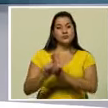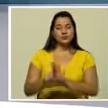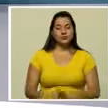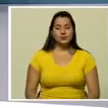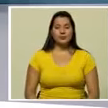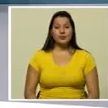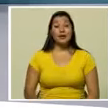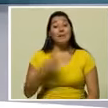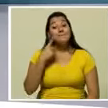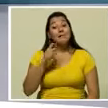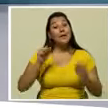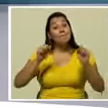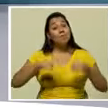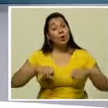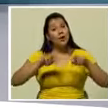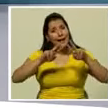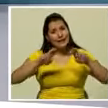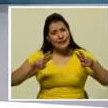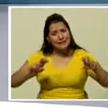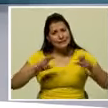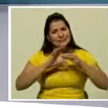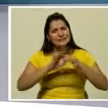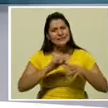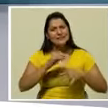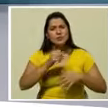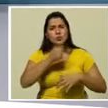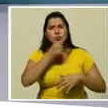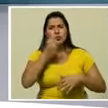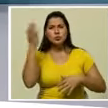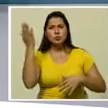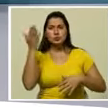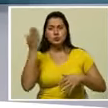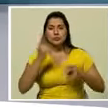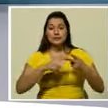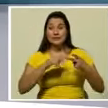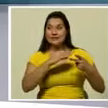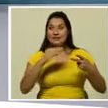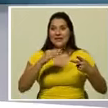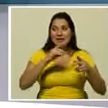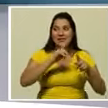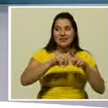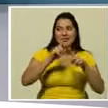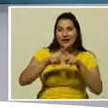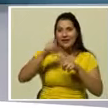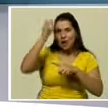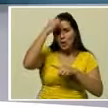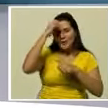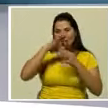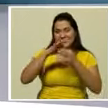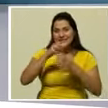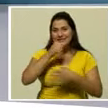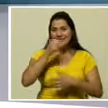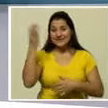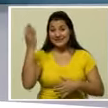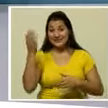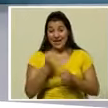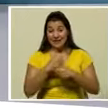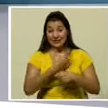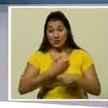para analizar precisamente el discurso y las reacciones al discurso del presidente, Vamos a conversar con